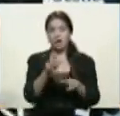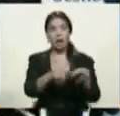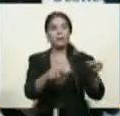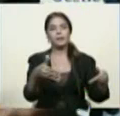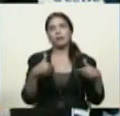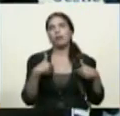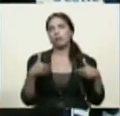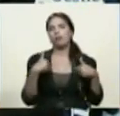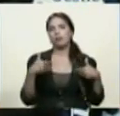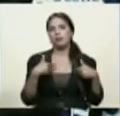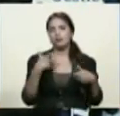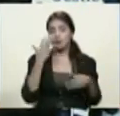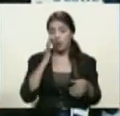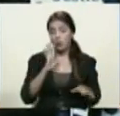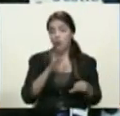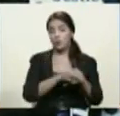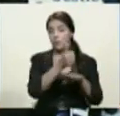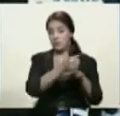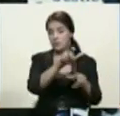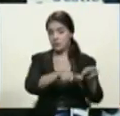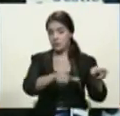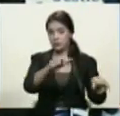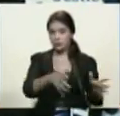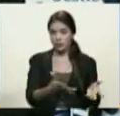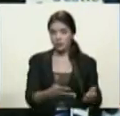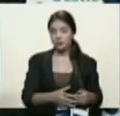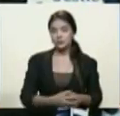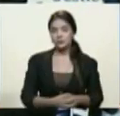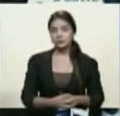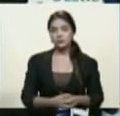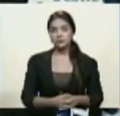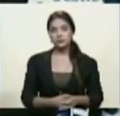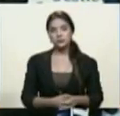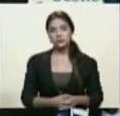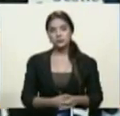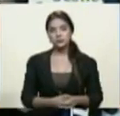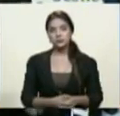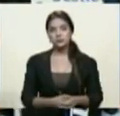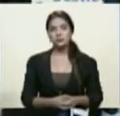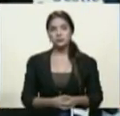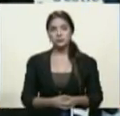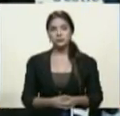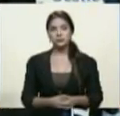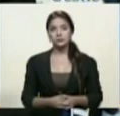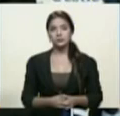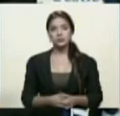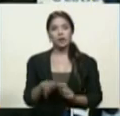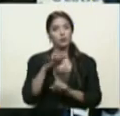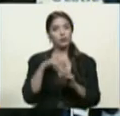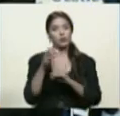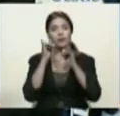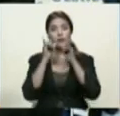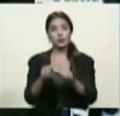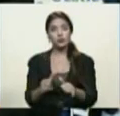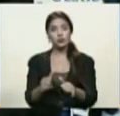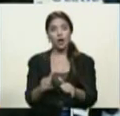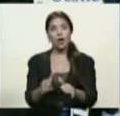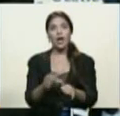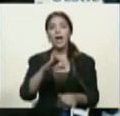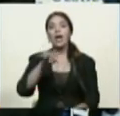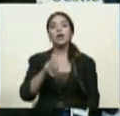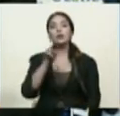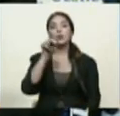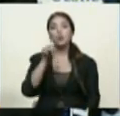a las presuntas víctimas en el caso de los verdes hechos que fueron denunciados en uno del